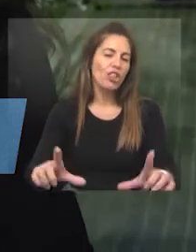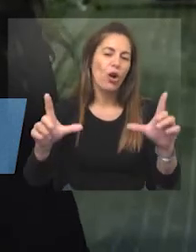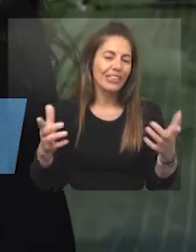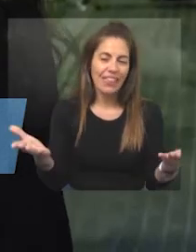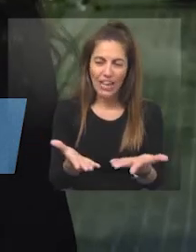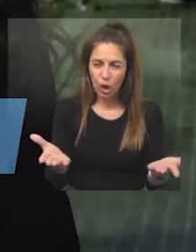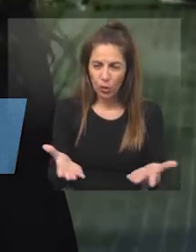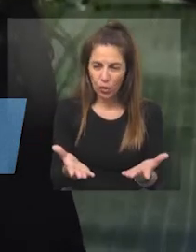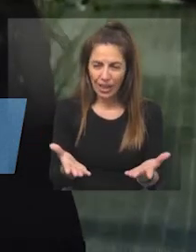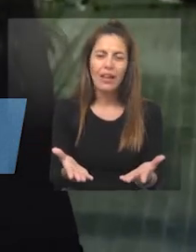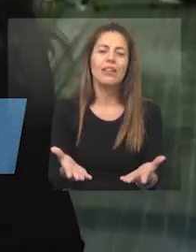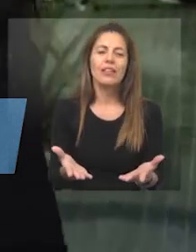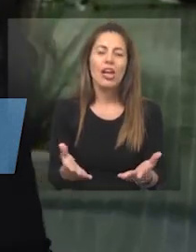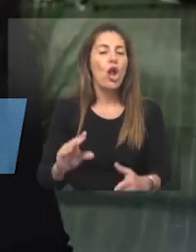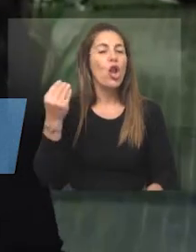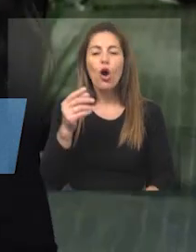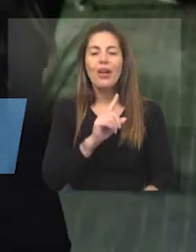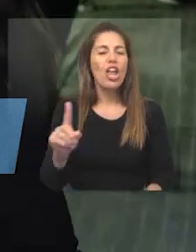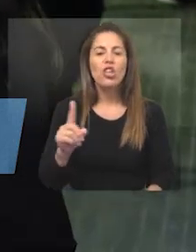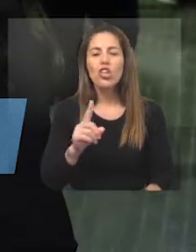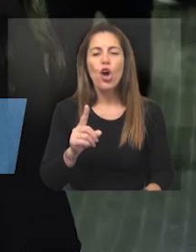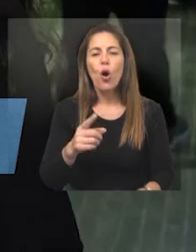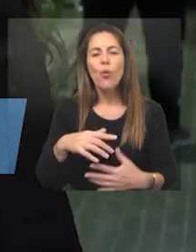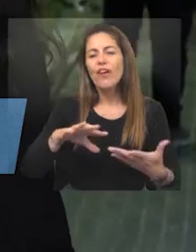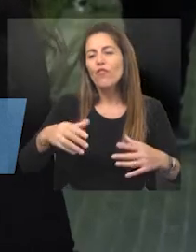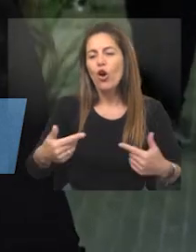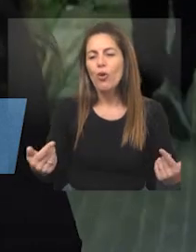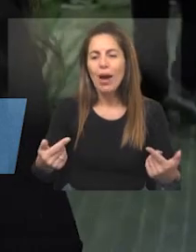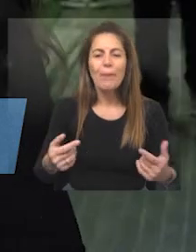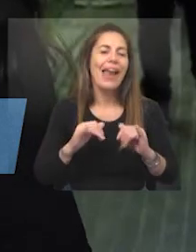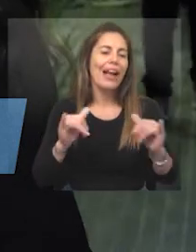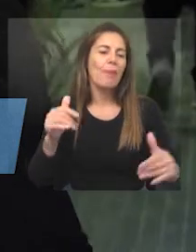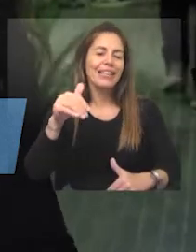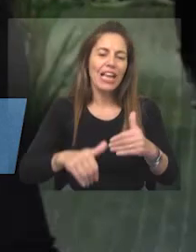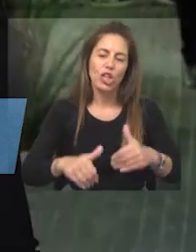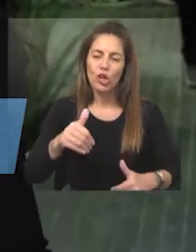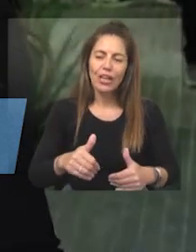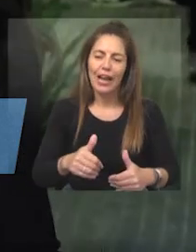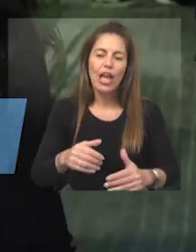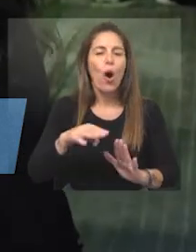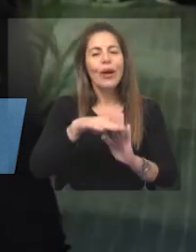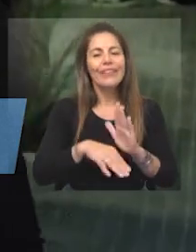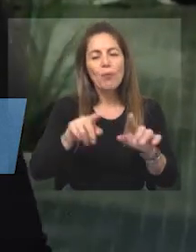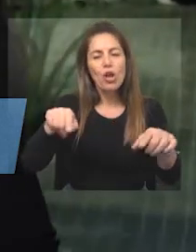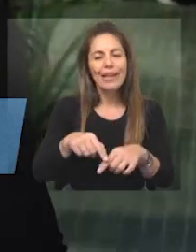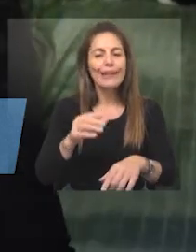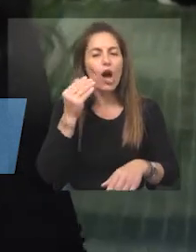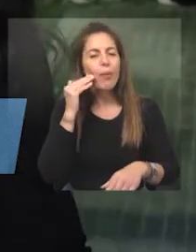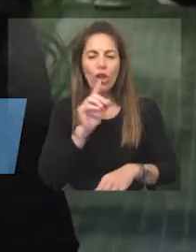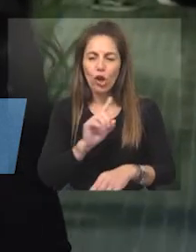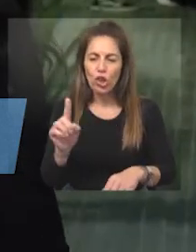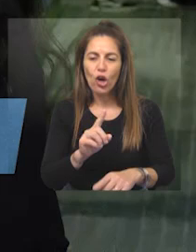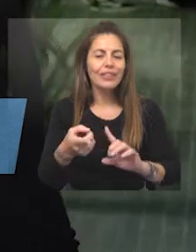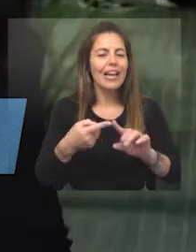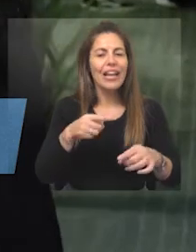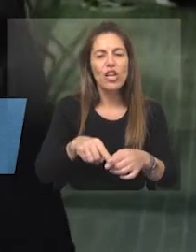presente que los jóvenes no somos un recurso estético para las campañas electorales ni estamos en la lista como adorno sino que tiene que